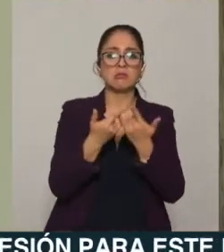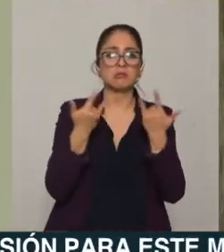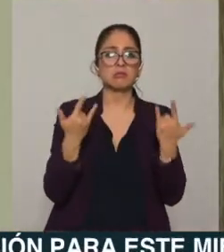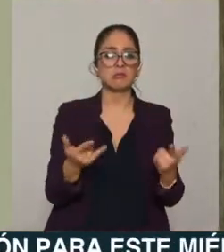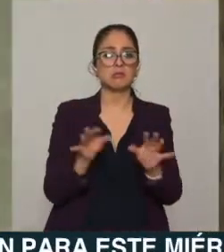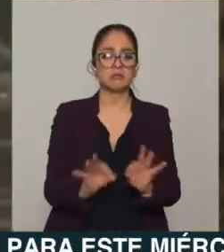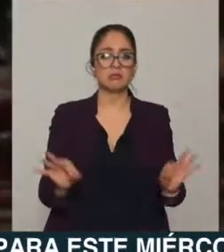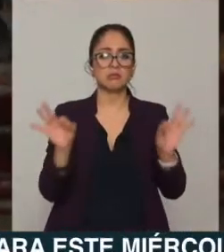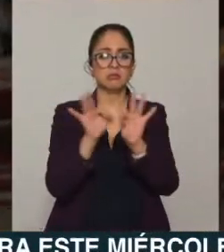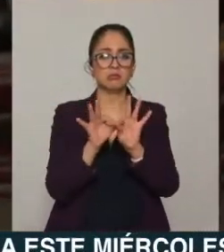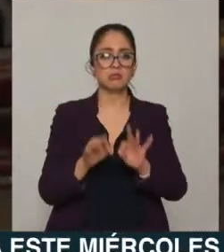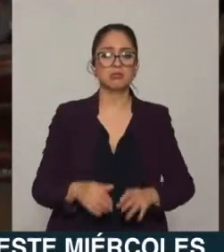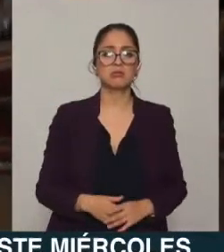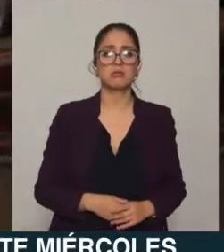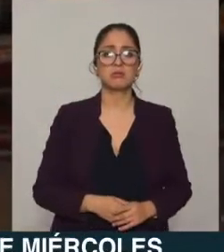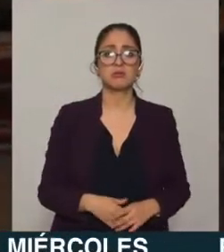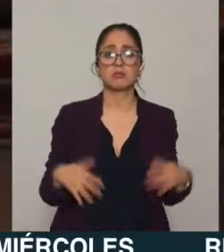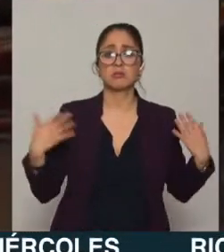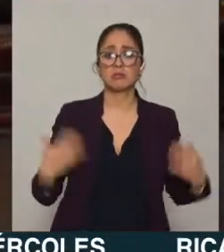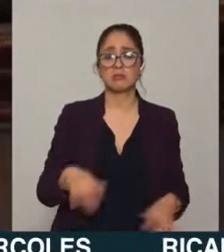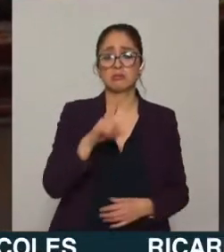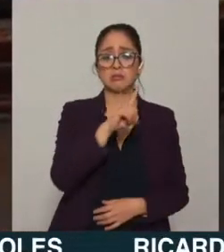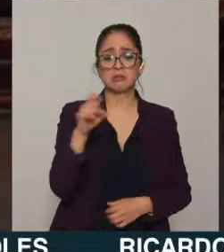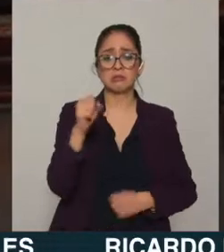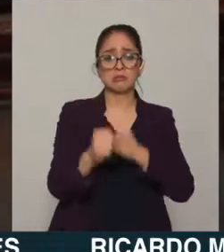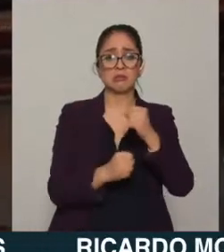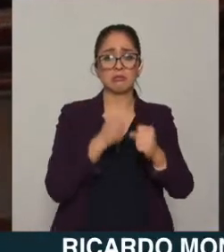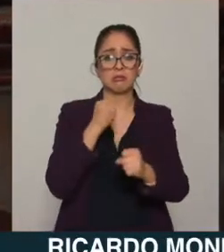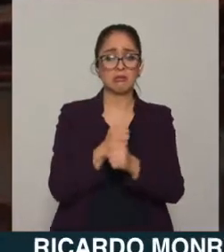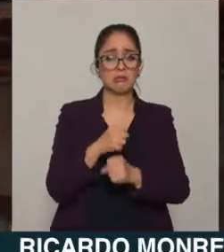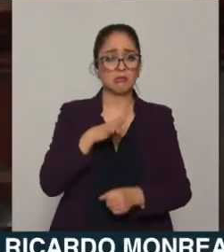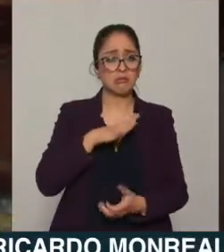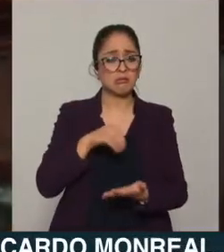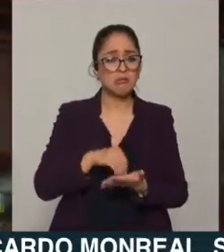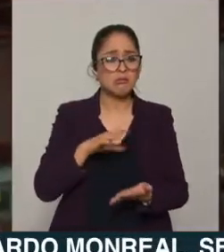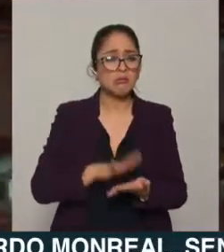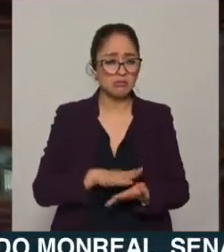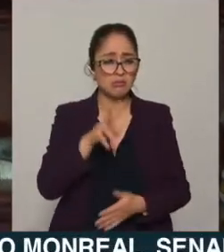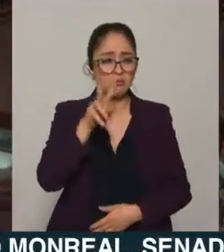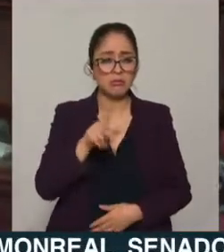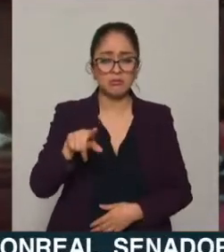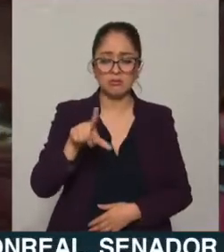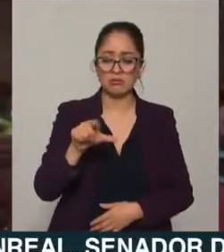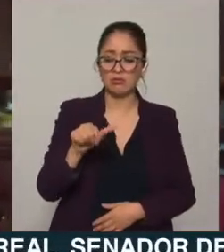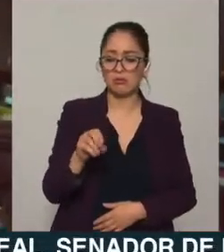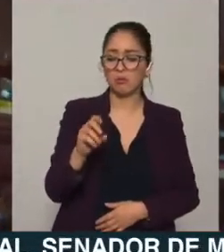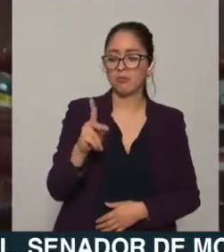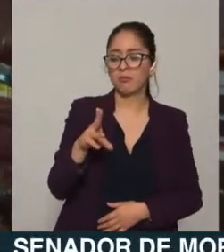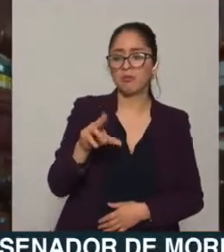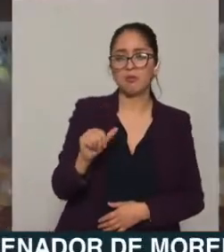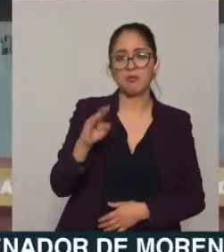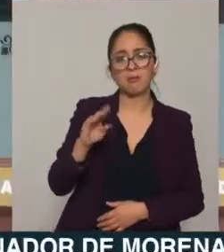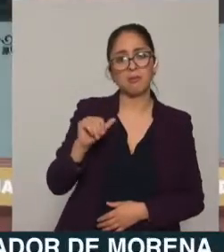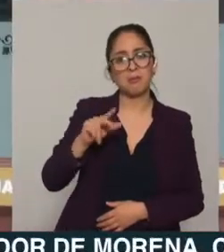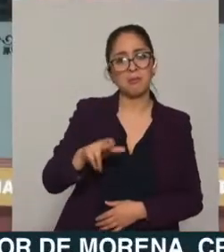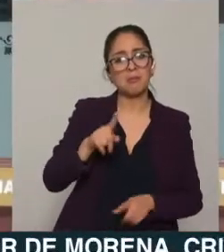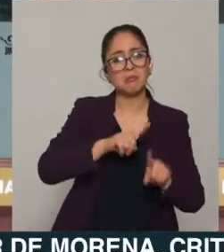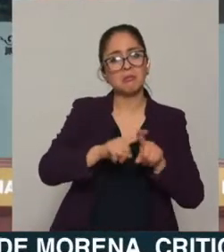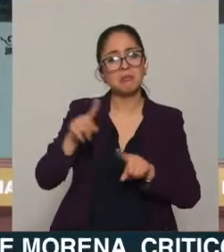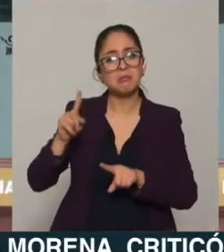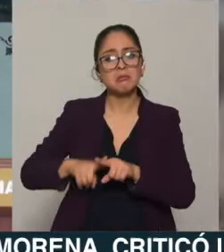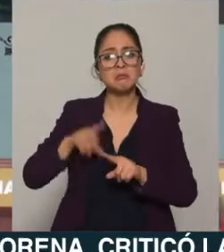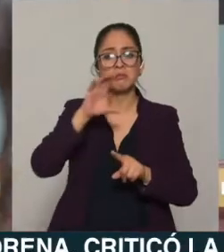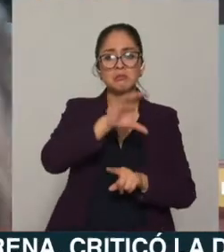históricos. Y a más de 100 años de permanencia llama mucho la atención que la Ópera Bar continúe conservando todo